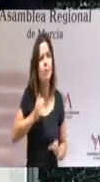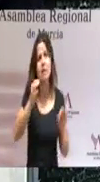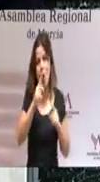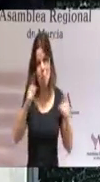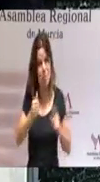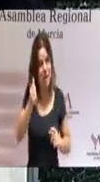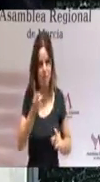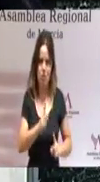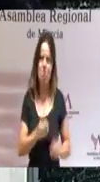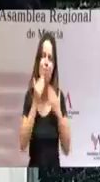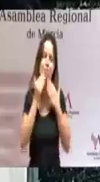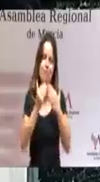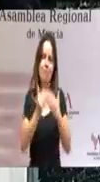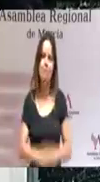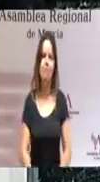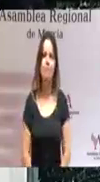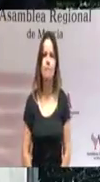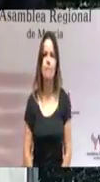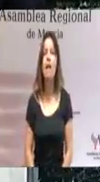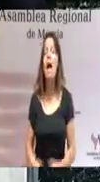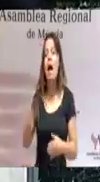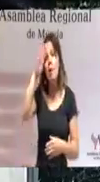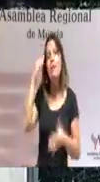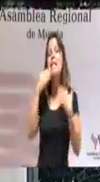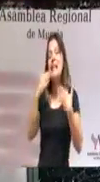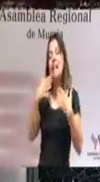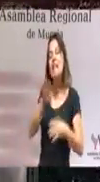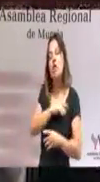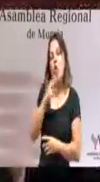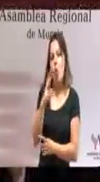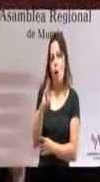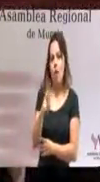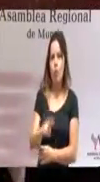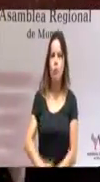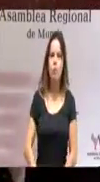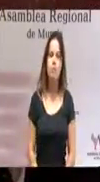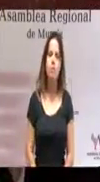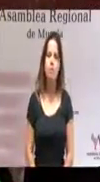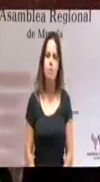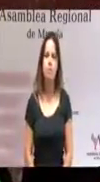más. Muchas gracias. Muchas gracias, señor Urralburu.